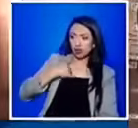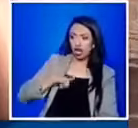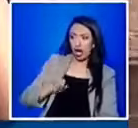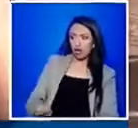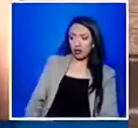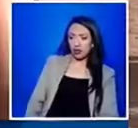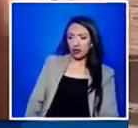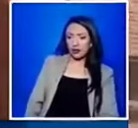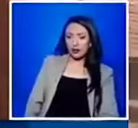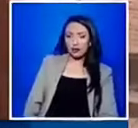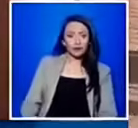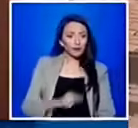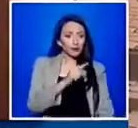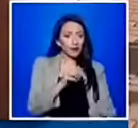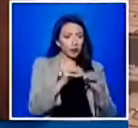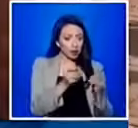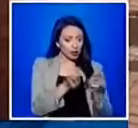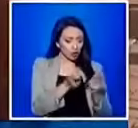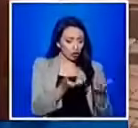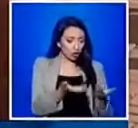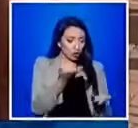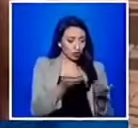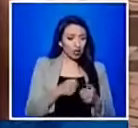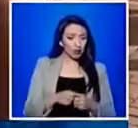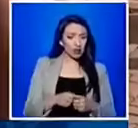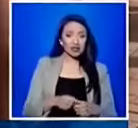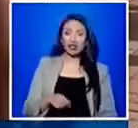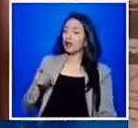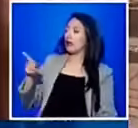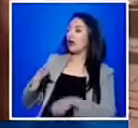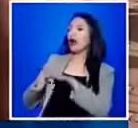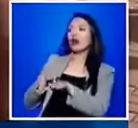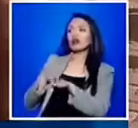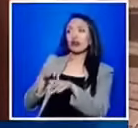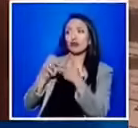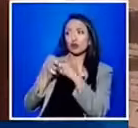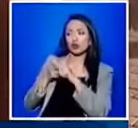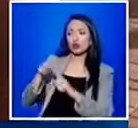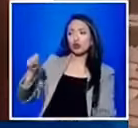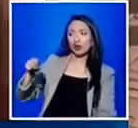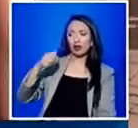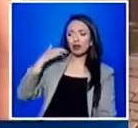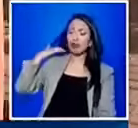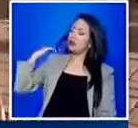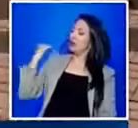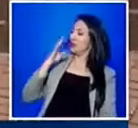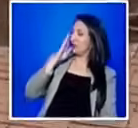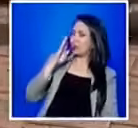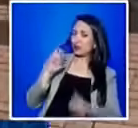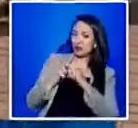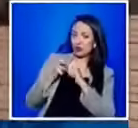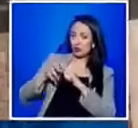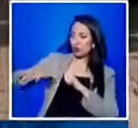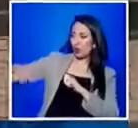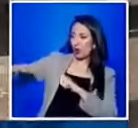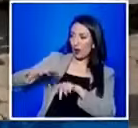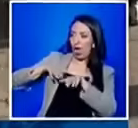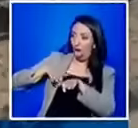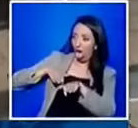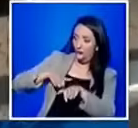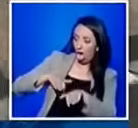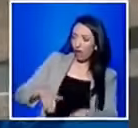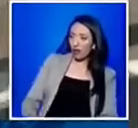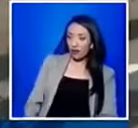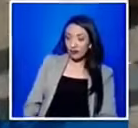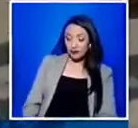haber. Sí, tal vez un poquito más de control también con el tema del tráfico, ¿no? Sí, eso sí, siempre se hace tráfico en esta parte de aquí. Sí.